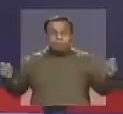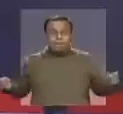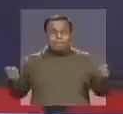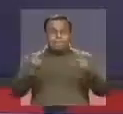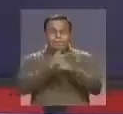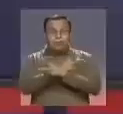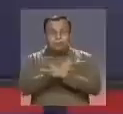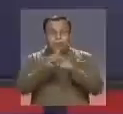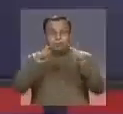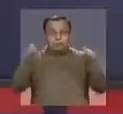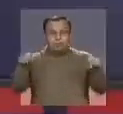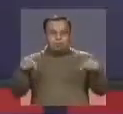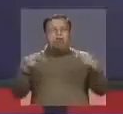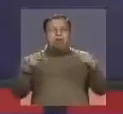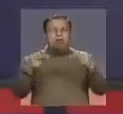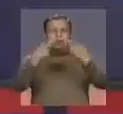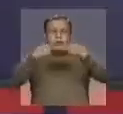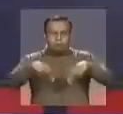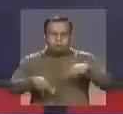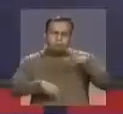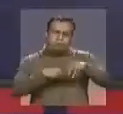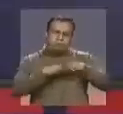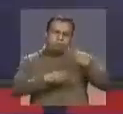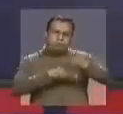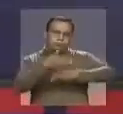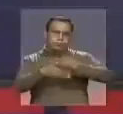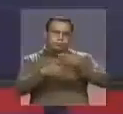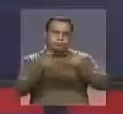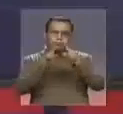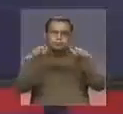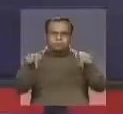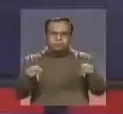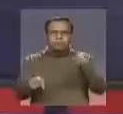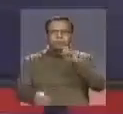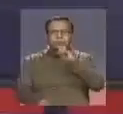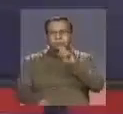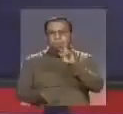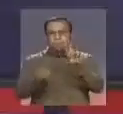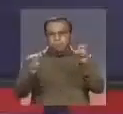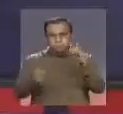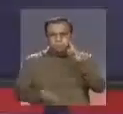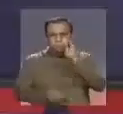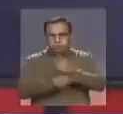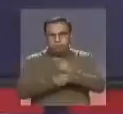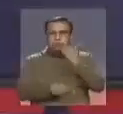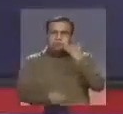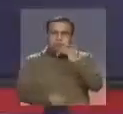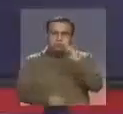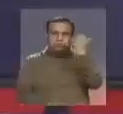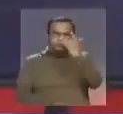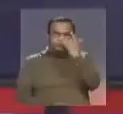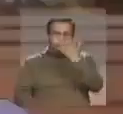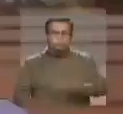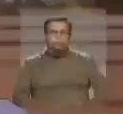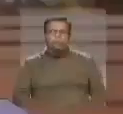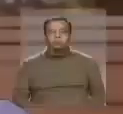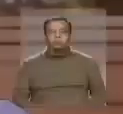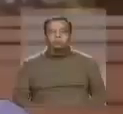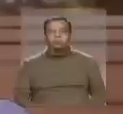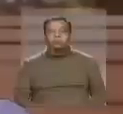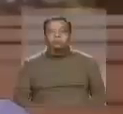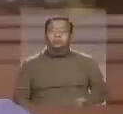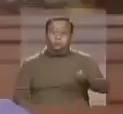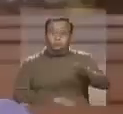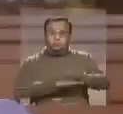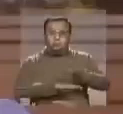de género, es importante que también tenga esta perspectiva racial, específicamente para las mujeres negras. Con nuestras